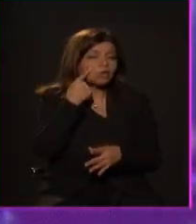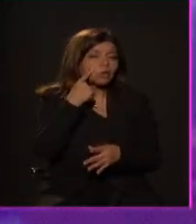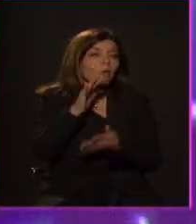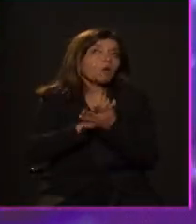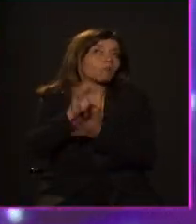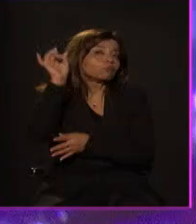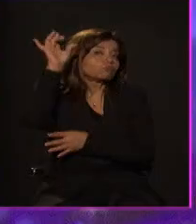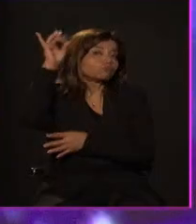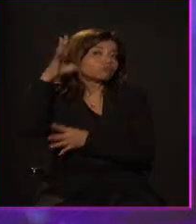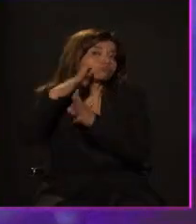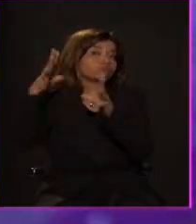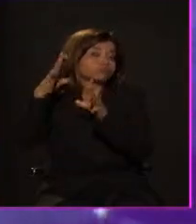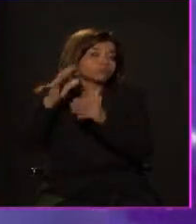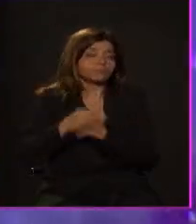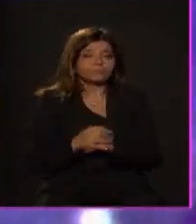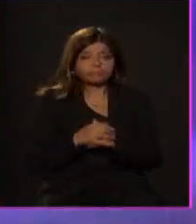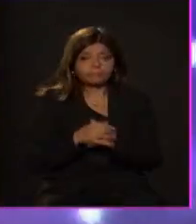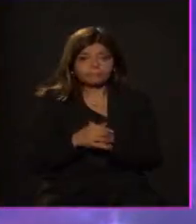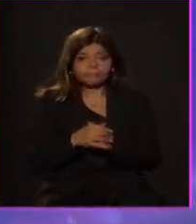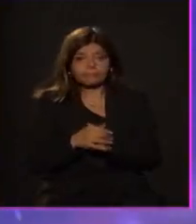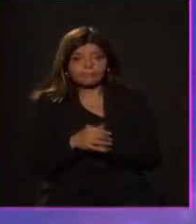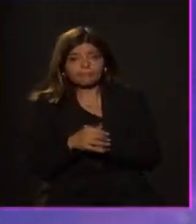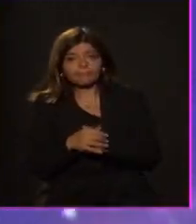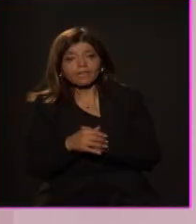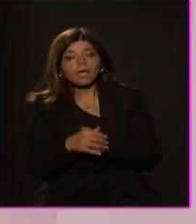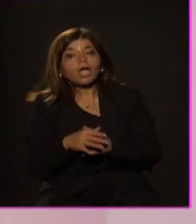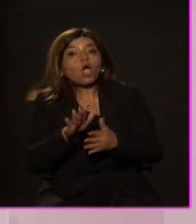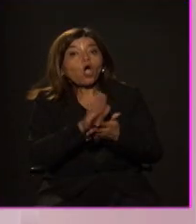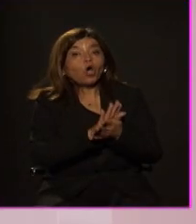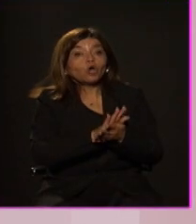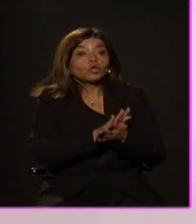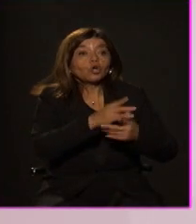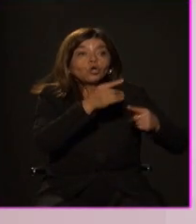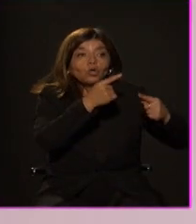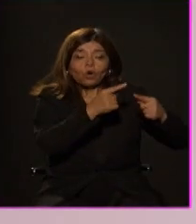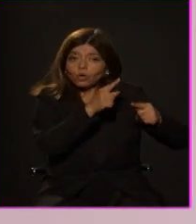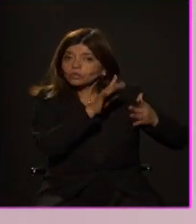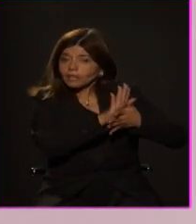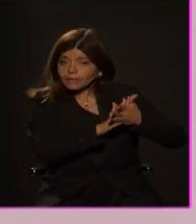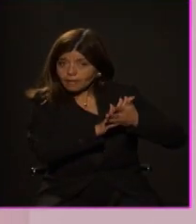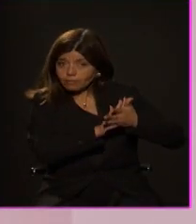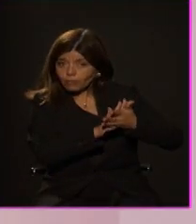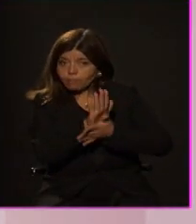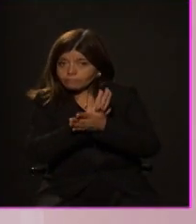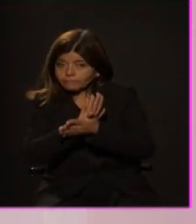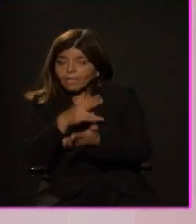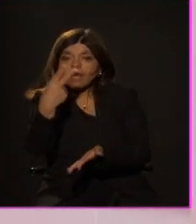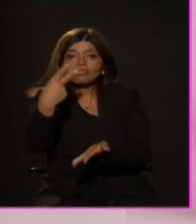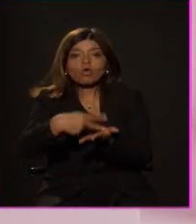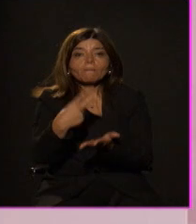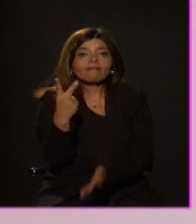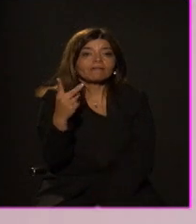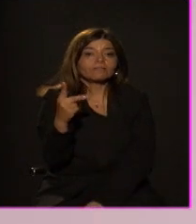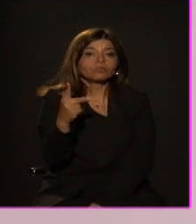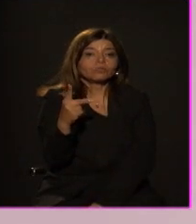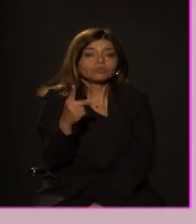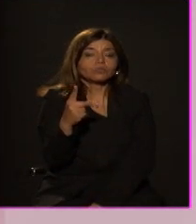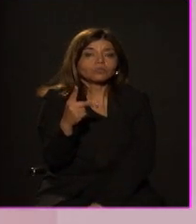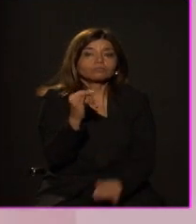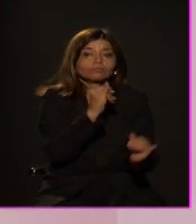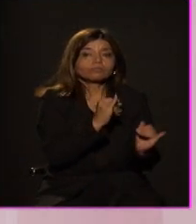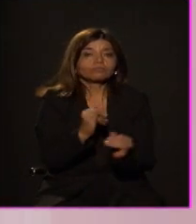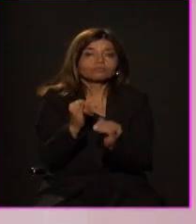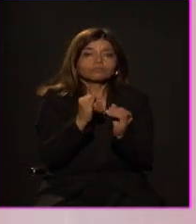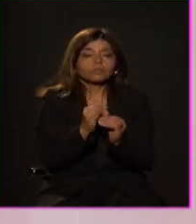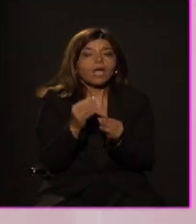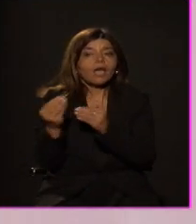ejemplo. Acá un ejemplo de un descubrimiento. En el 2021, Alerce reporta un candidato a supernova que